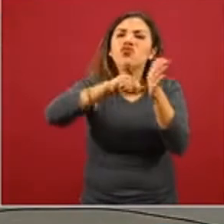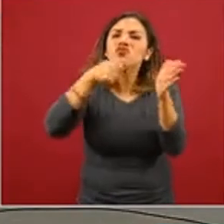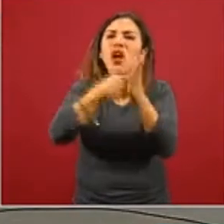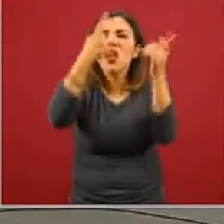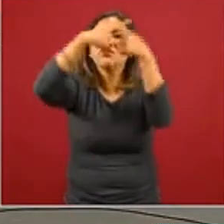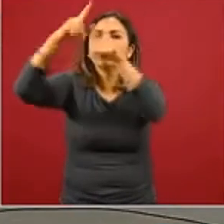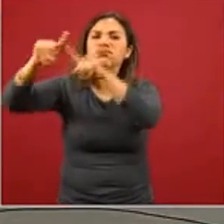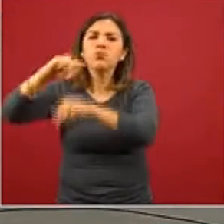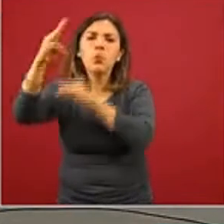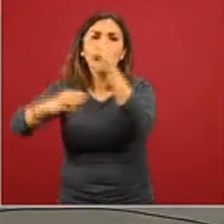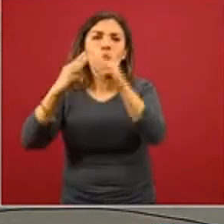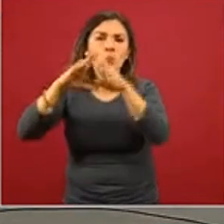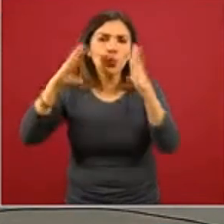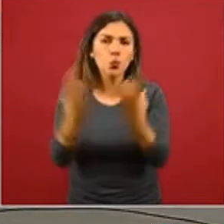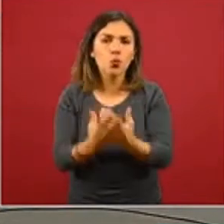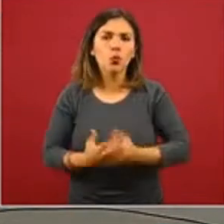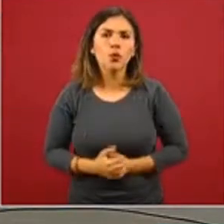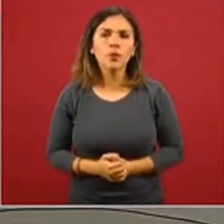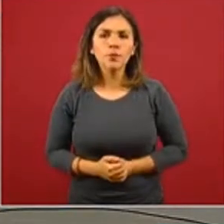técnicas globales.